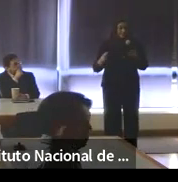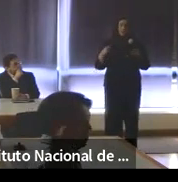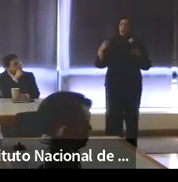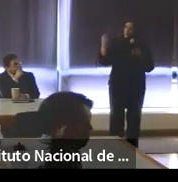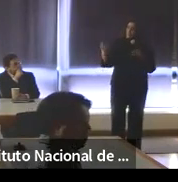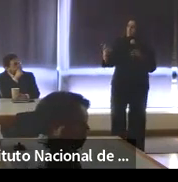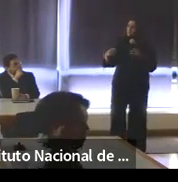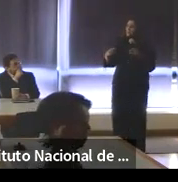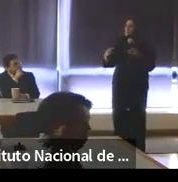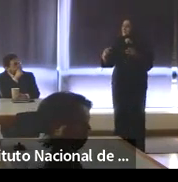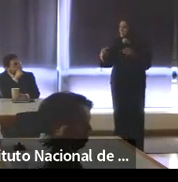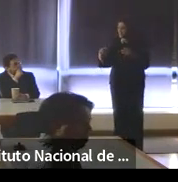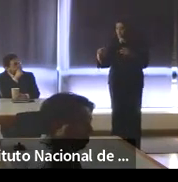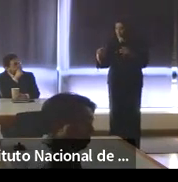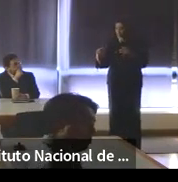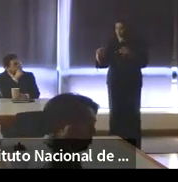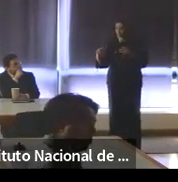ciertas condiciones